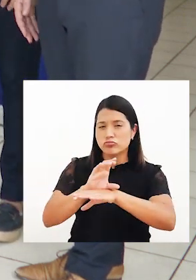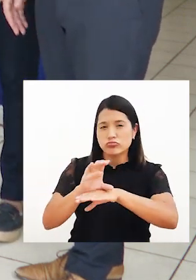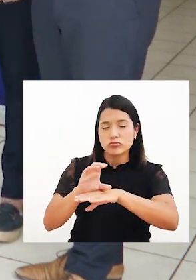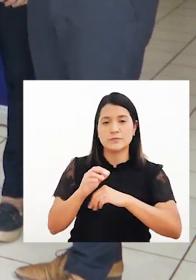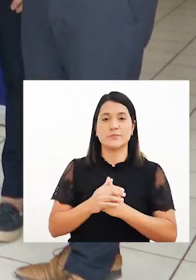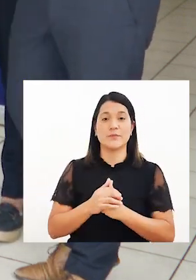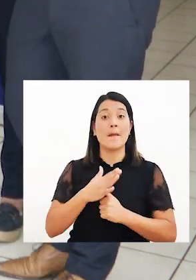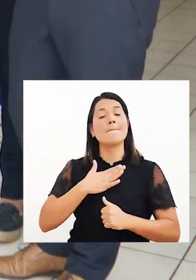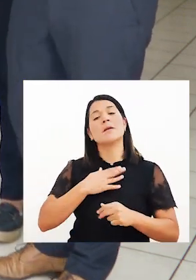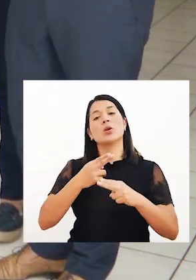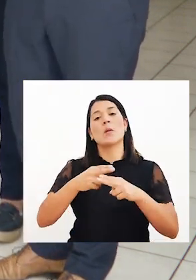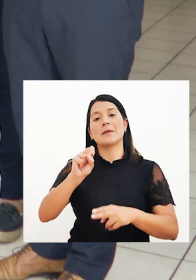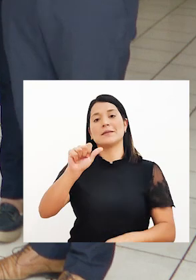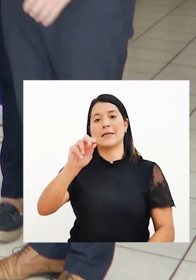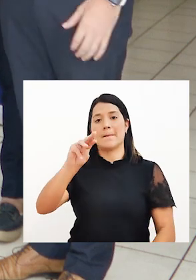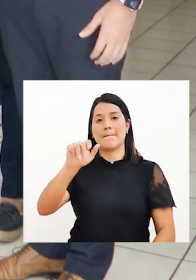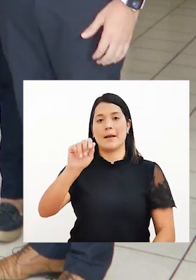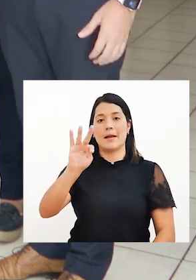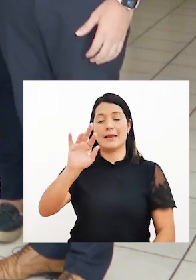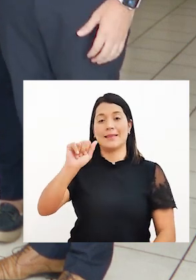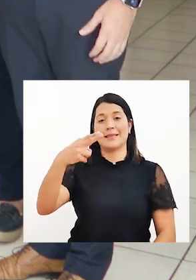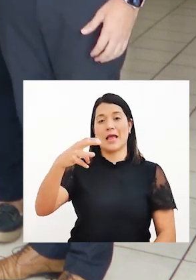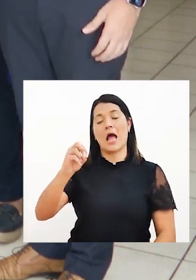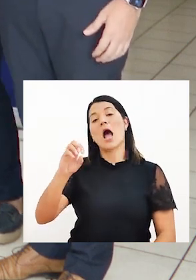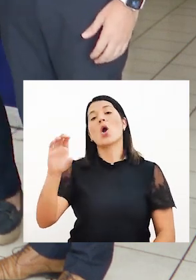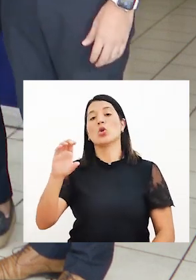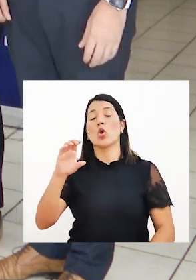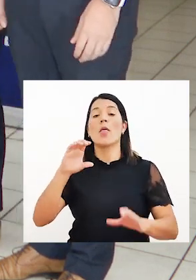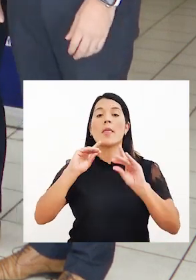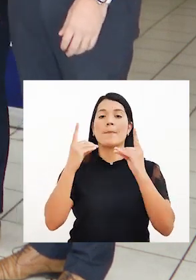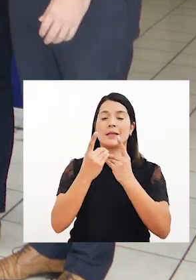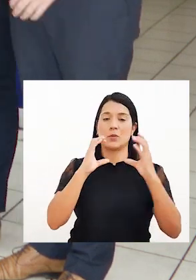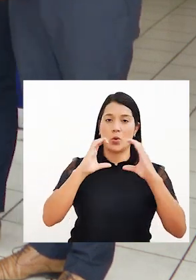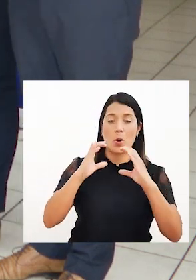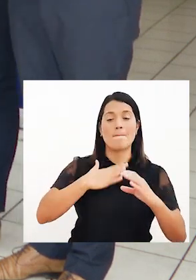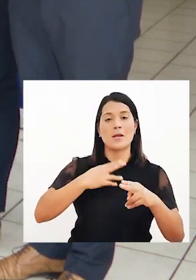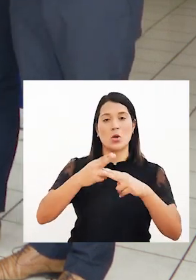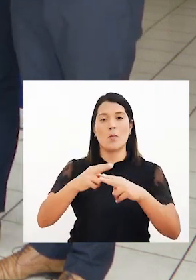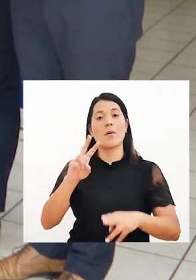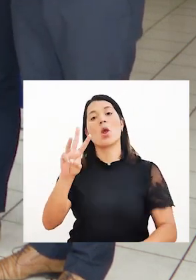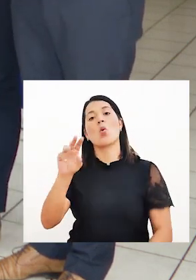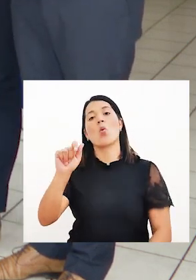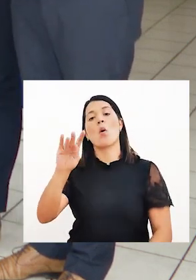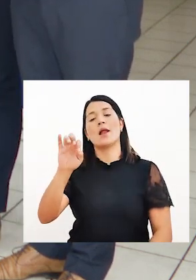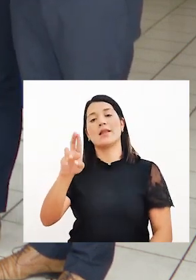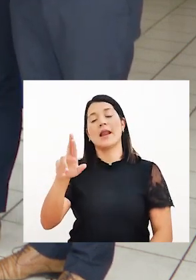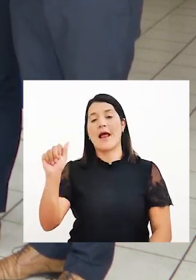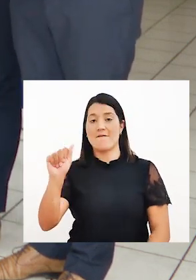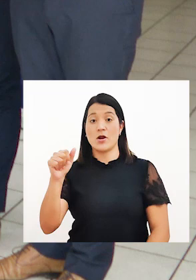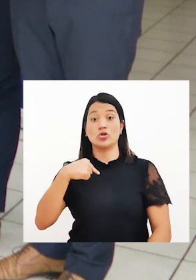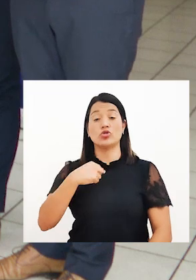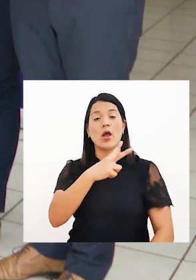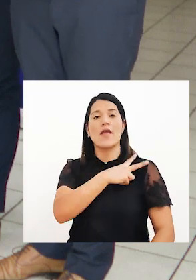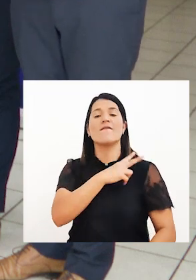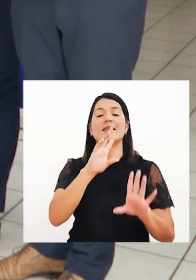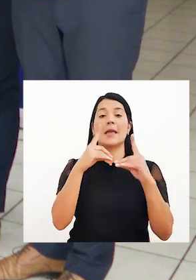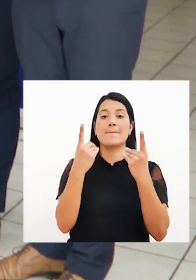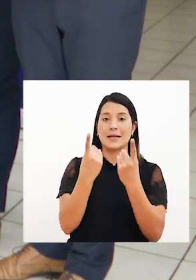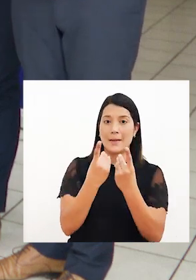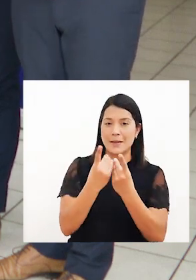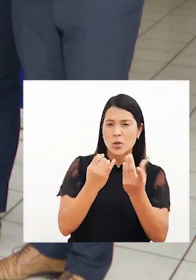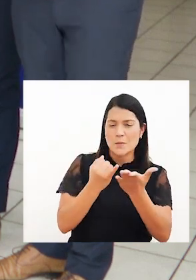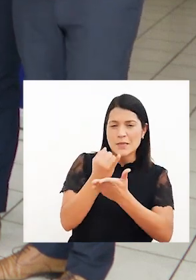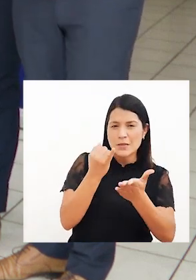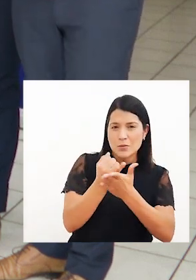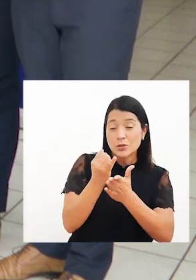del Departamento de Comunicaciones. Saludos cordiales, mi nombre es Walter Alfaro Cordero, soy el jefe del Departamento de Investigación, Vinculación y